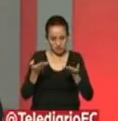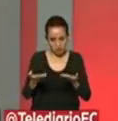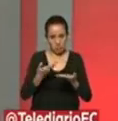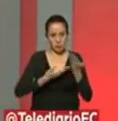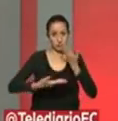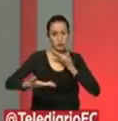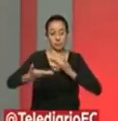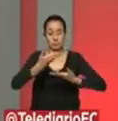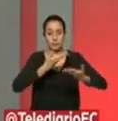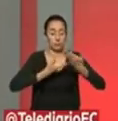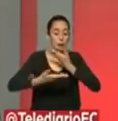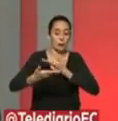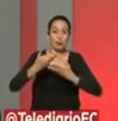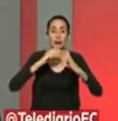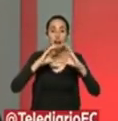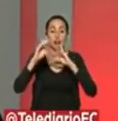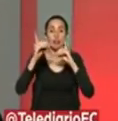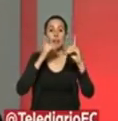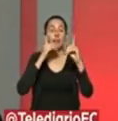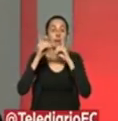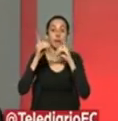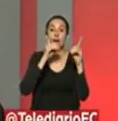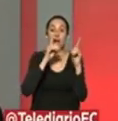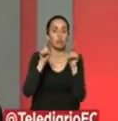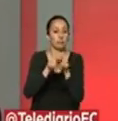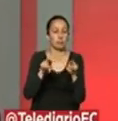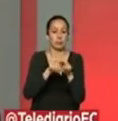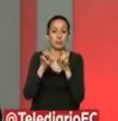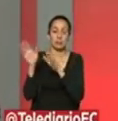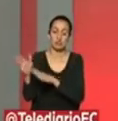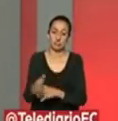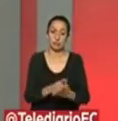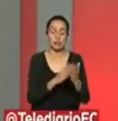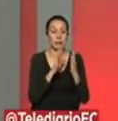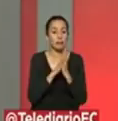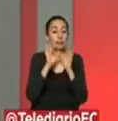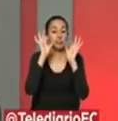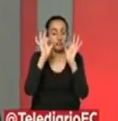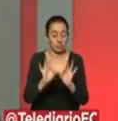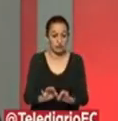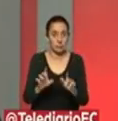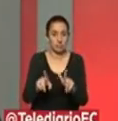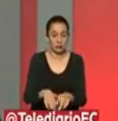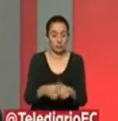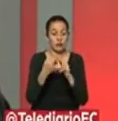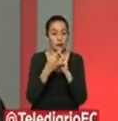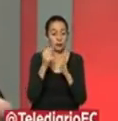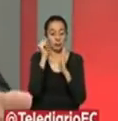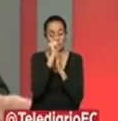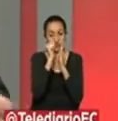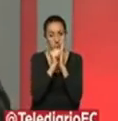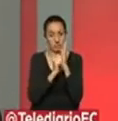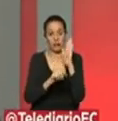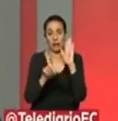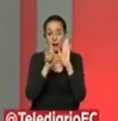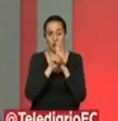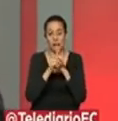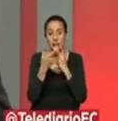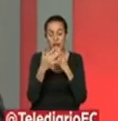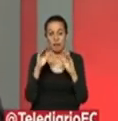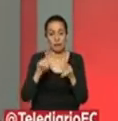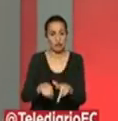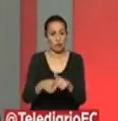ir y devenir de ideas y de cruce de opiniones se llama parlamentar. Y ahí se generan buenas leyes. Porque nadie es dueño de la verdad